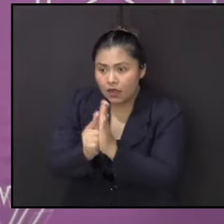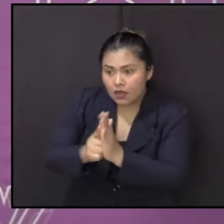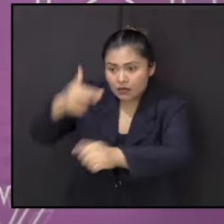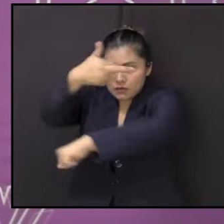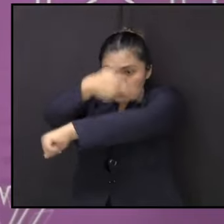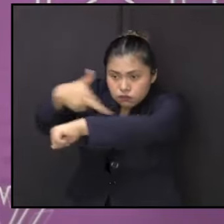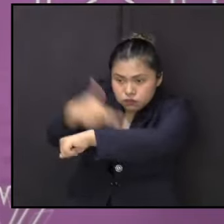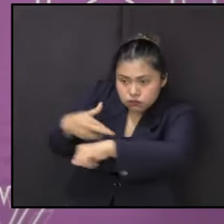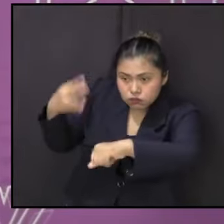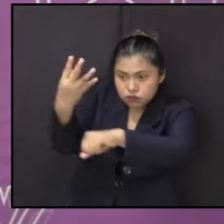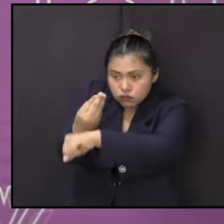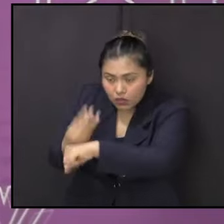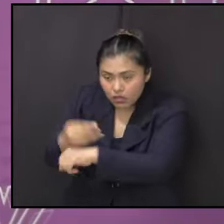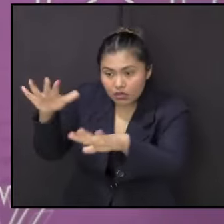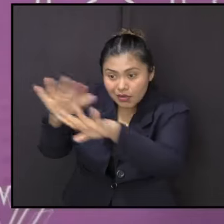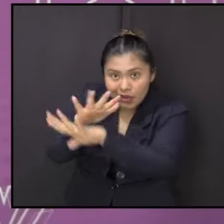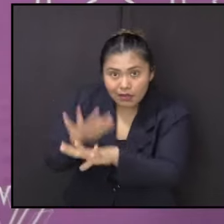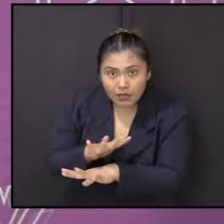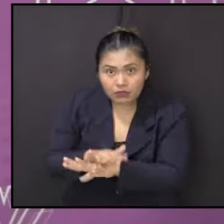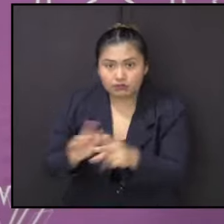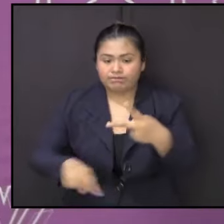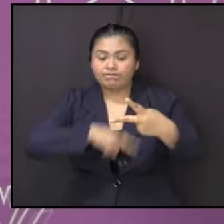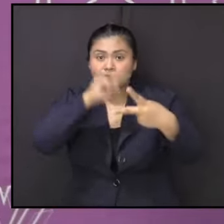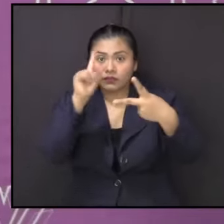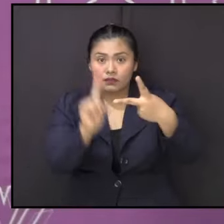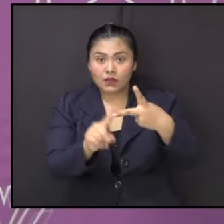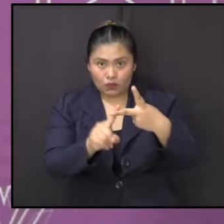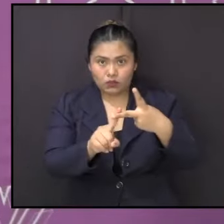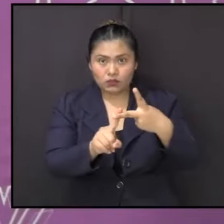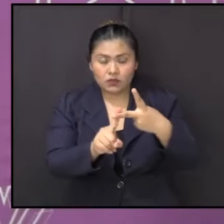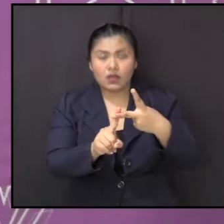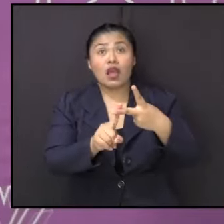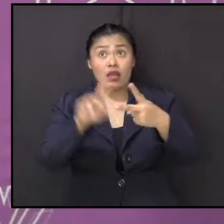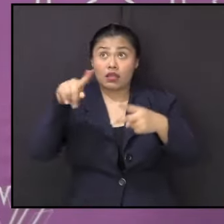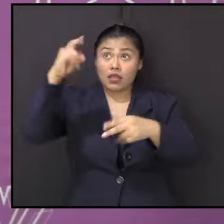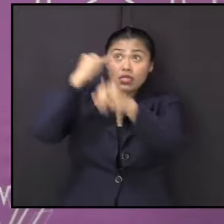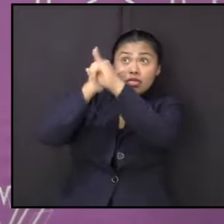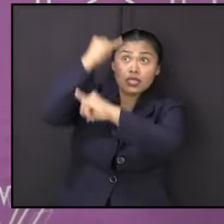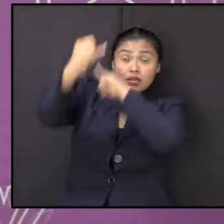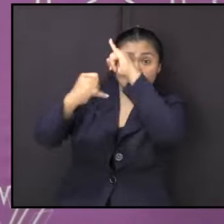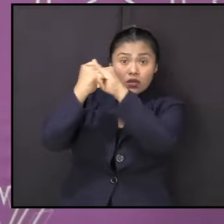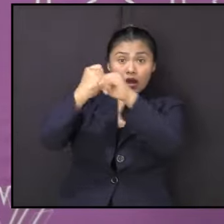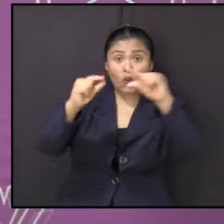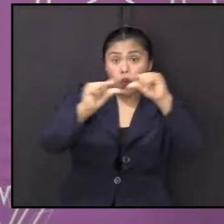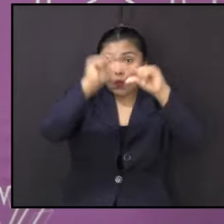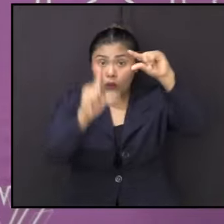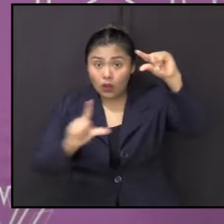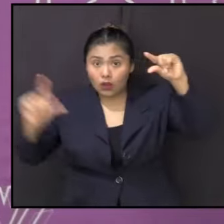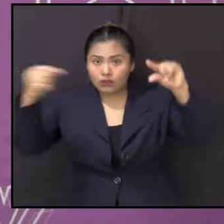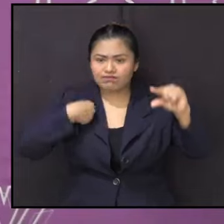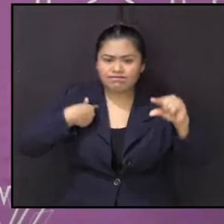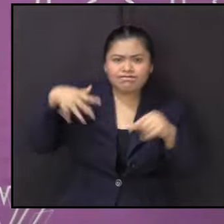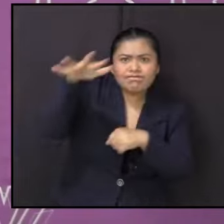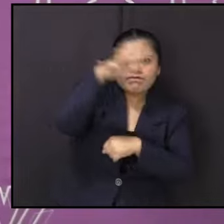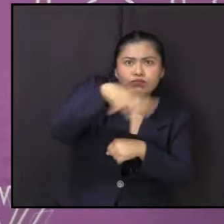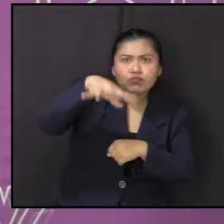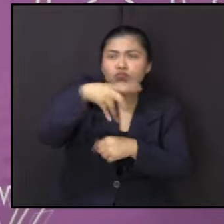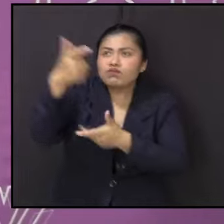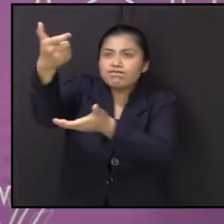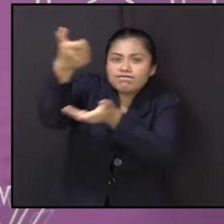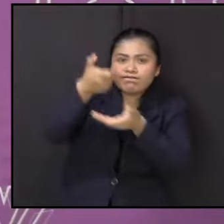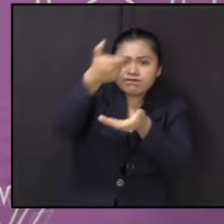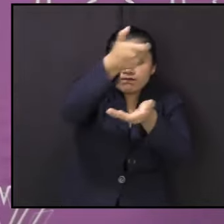Segundo, gestionar fondos y programas a nivel nacional e internacional para el beneficio de los ciudadanos. Y tercero, dar